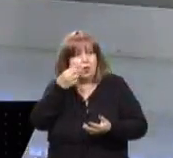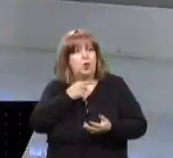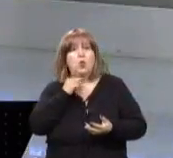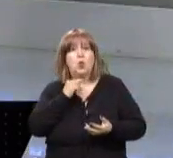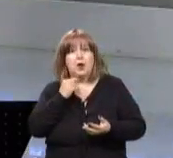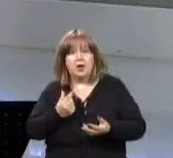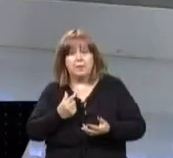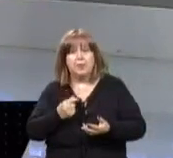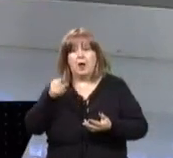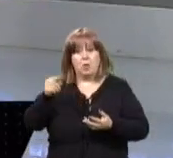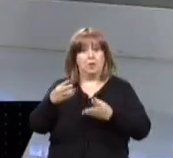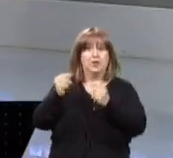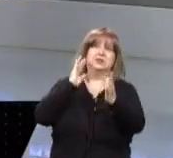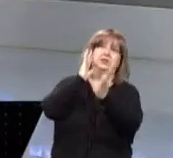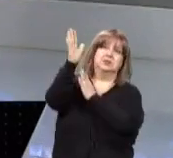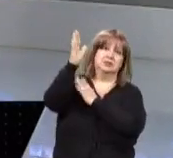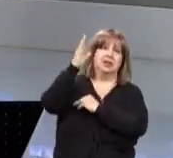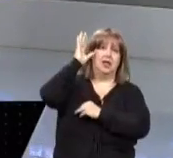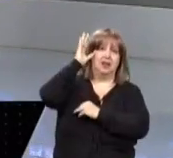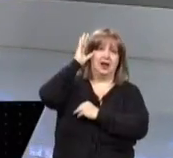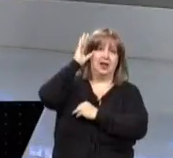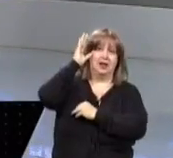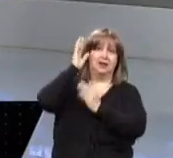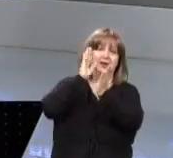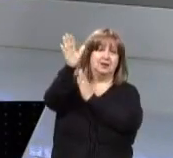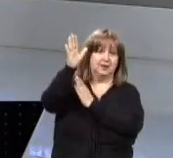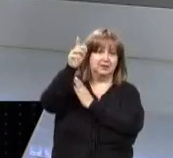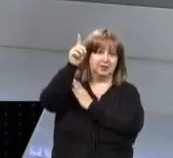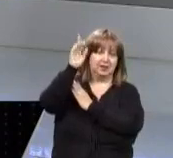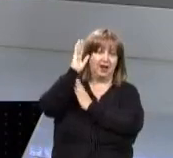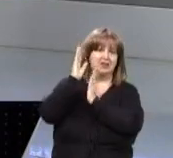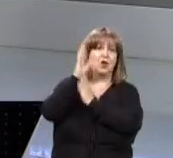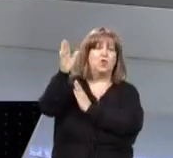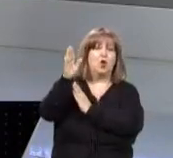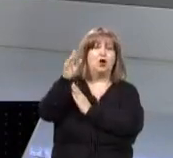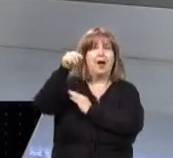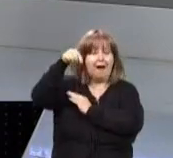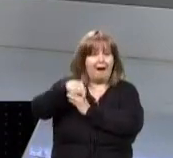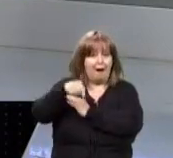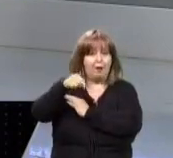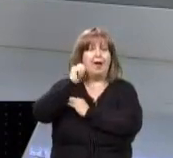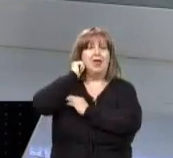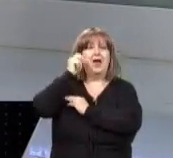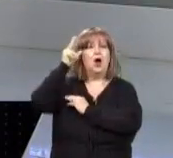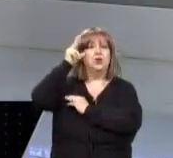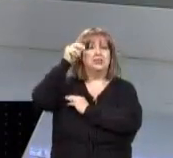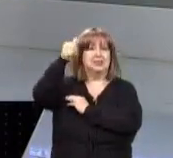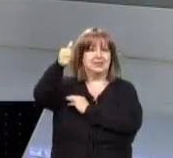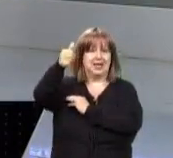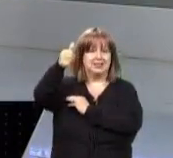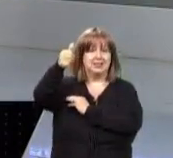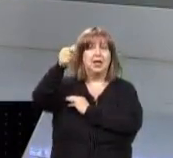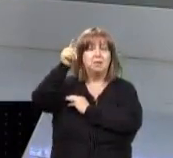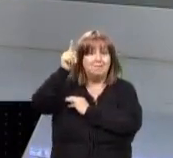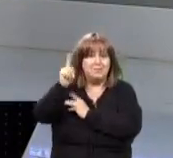momento? Se fugó y ahora da misa en Italia. ¿Da misas en Italia ese hombre? Tiene 86 años, entonces, si